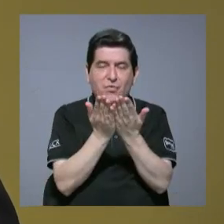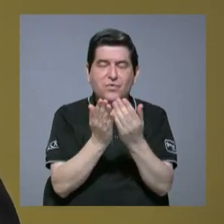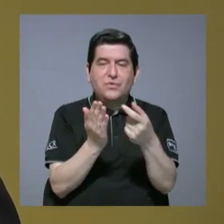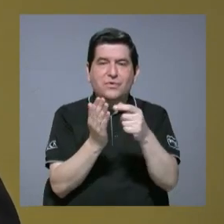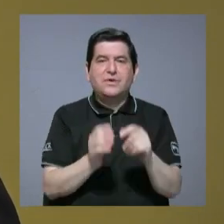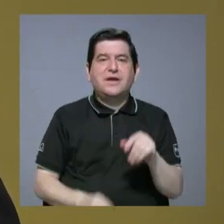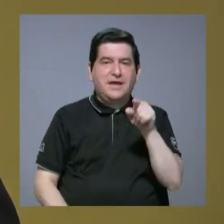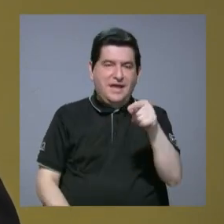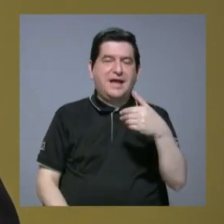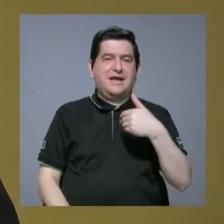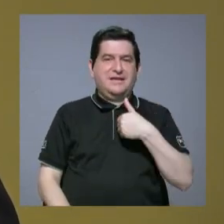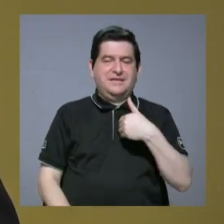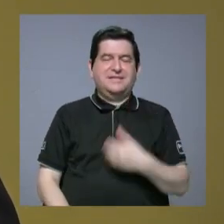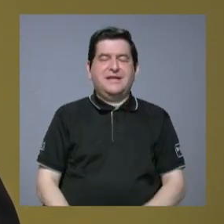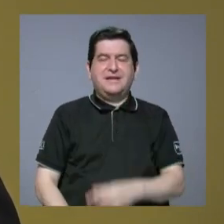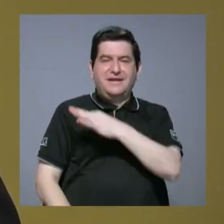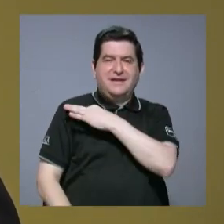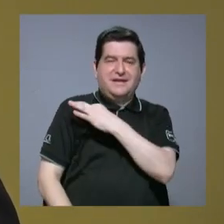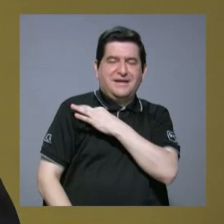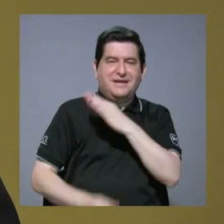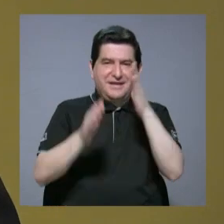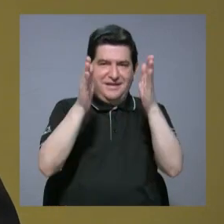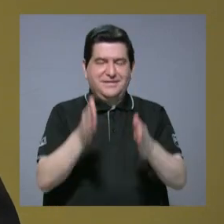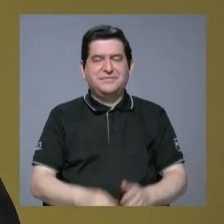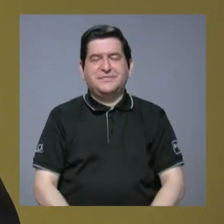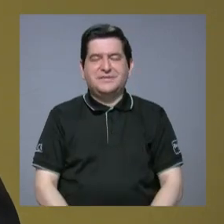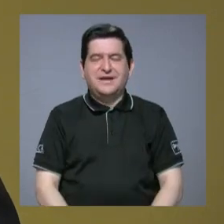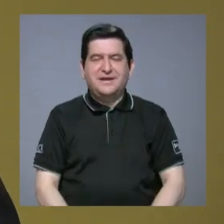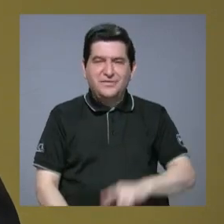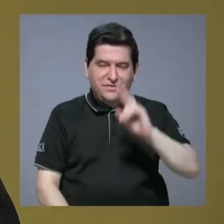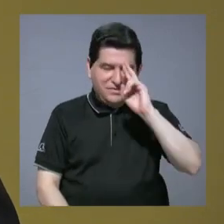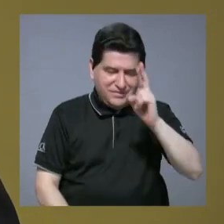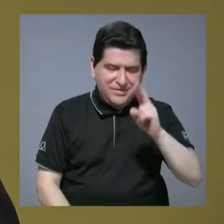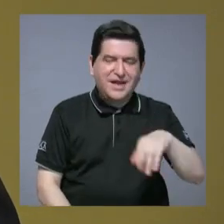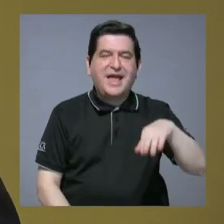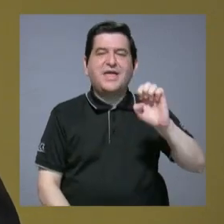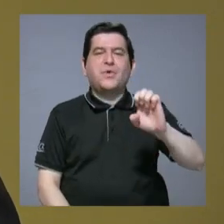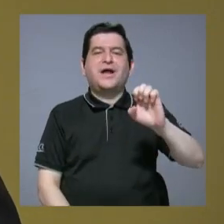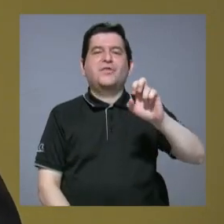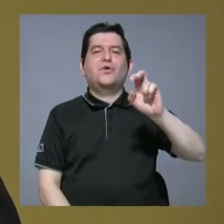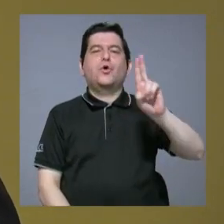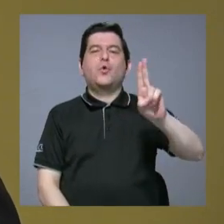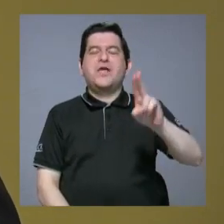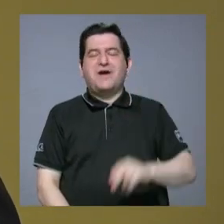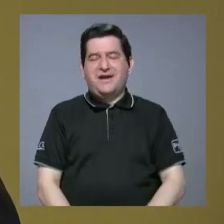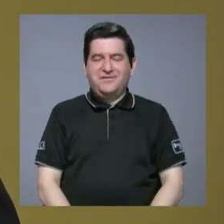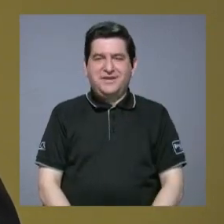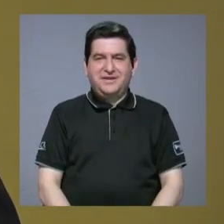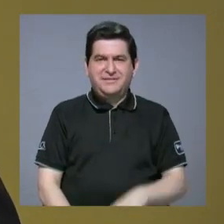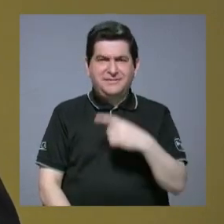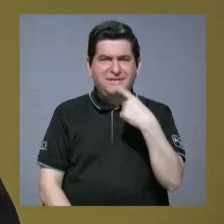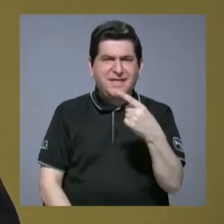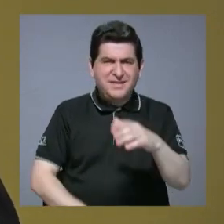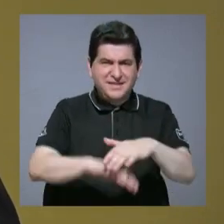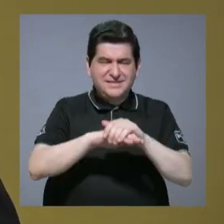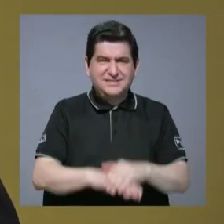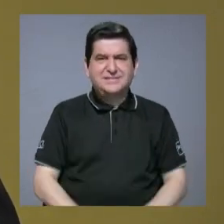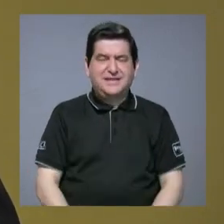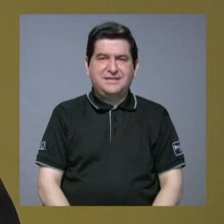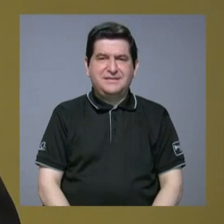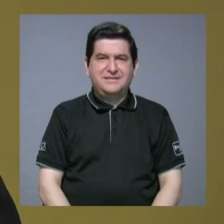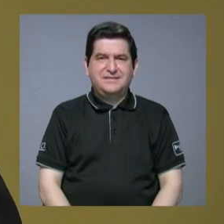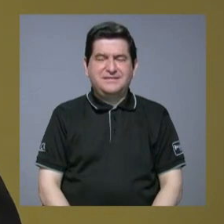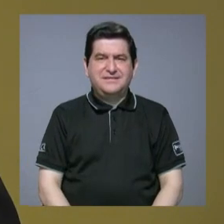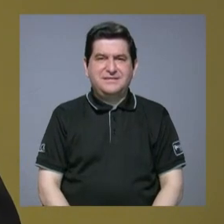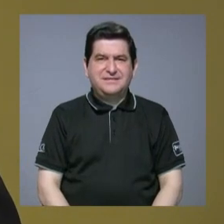ahí mi invitado, mi admirado don Eduardo Ulibarri, que dice en inglés All the President